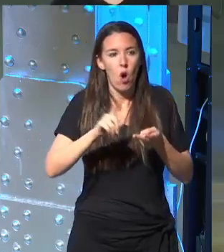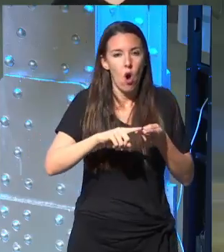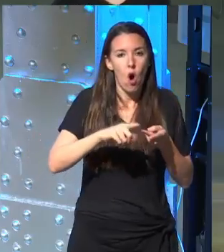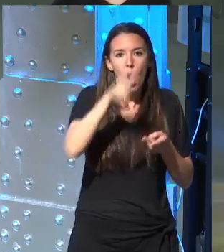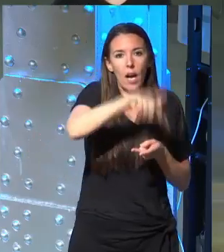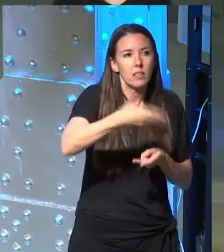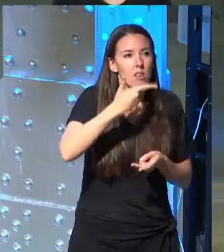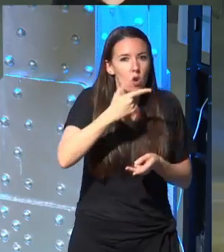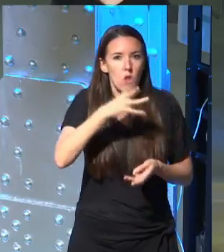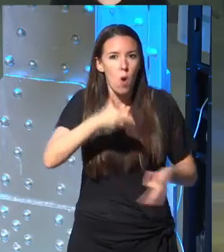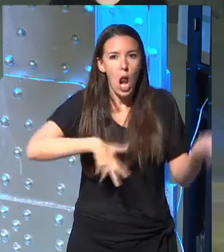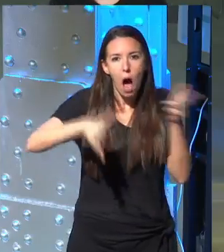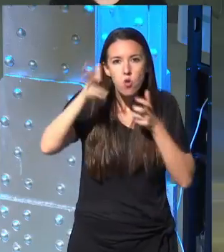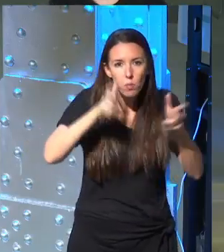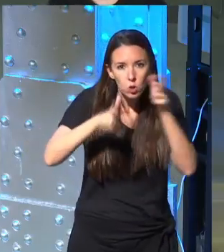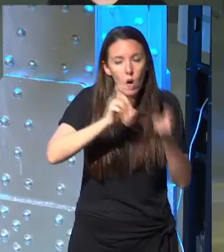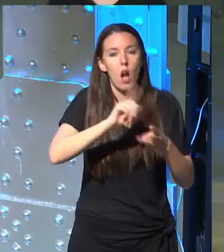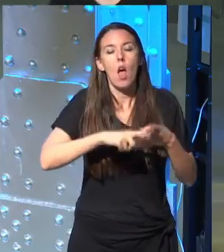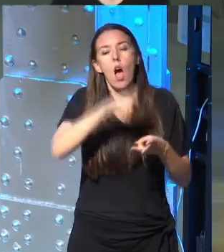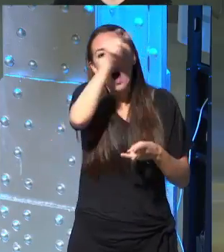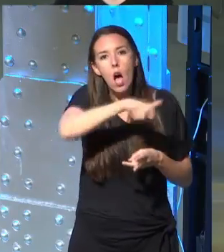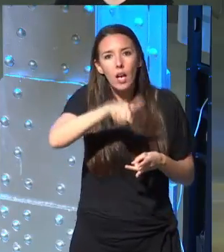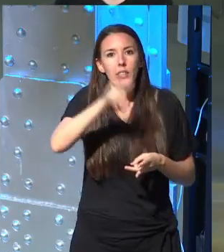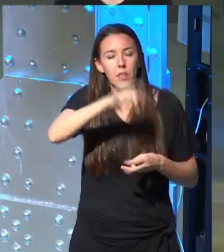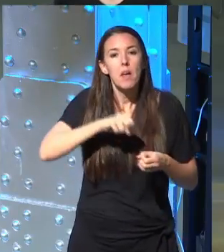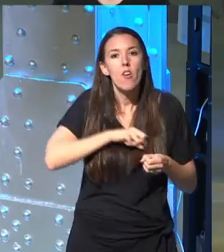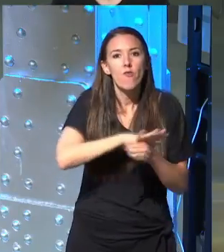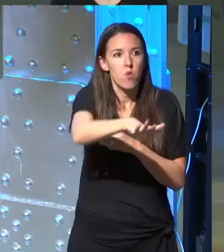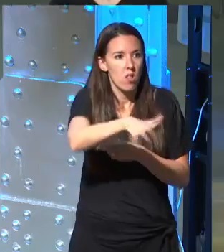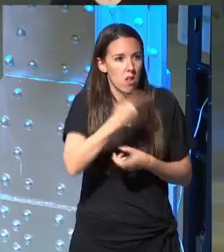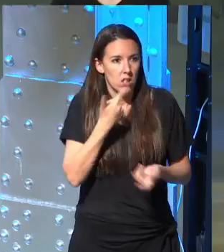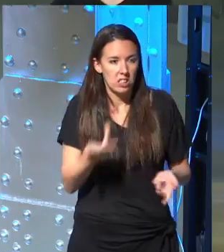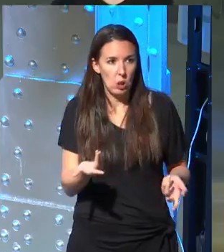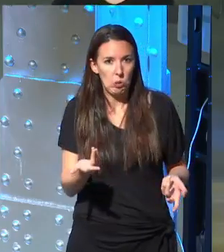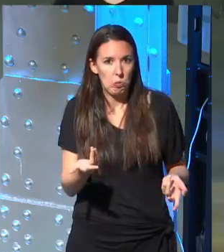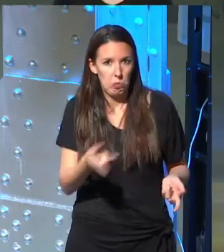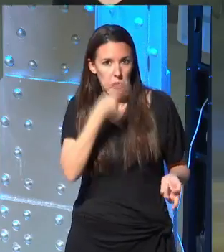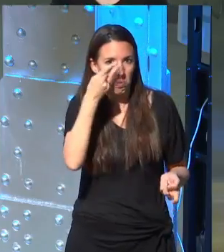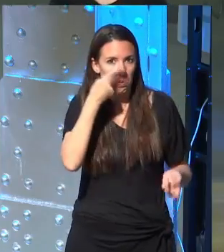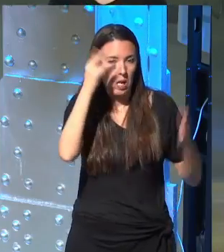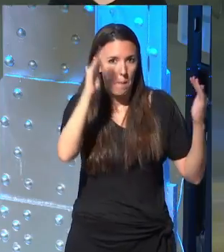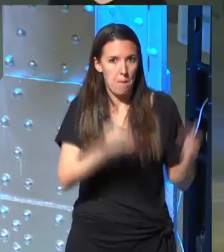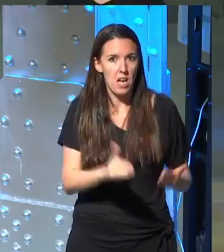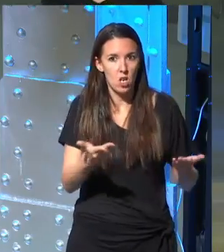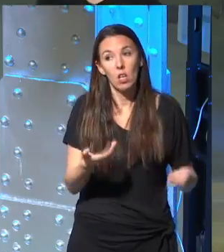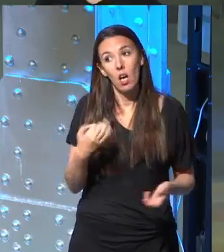desde el punto de vista audiovisual. Hay gente que se me acerca también desde el punto de vista influencer, que a mí esto es lo que menos me interesa. Porque no...